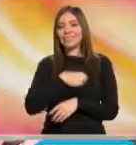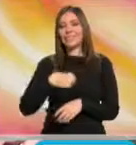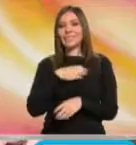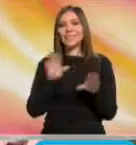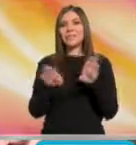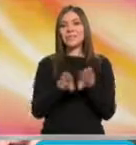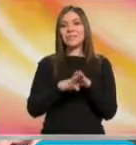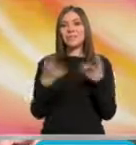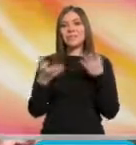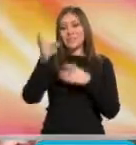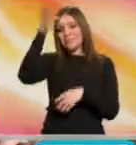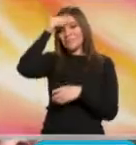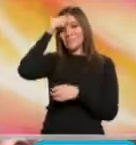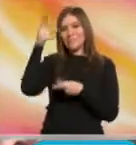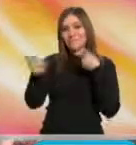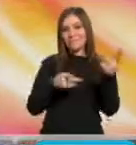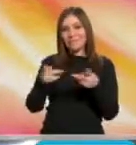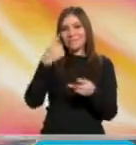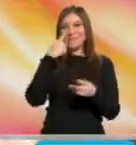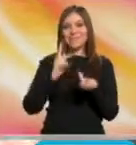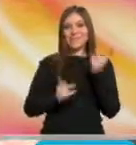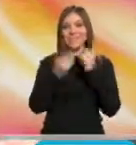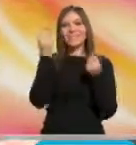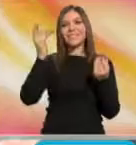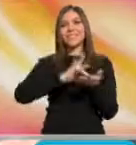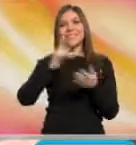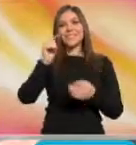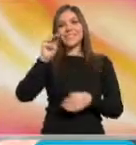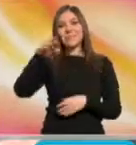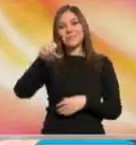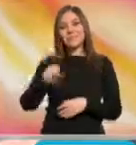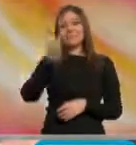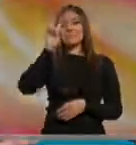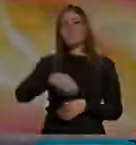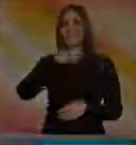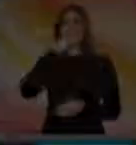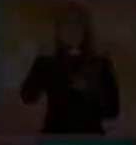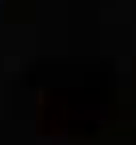proyecto. A ver qué Muchísimas pasa. gracias, Tomás. No, gracias a ustedes. Qué Suerte. maravilla. Muchísimas gracias.